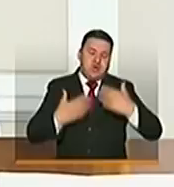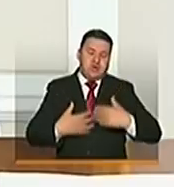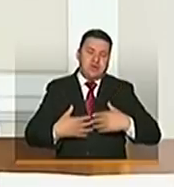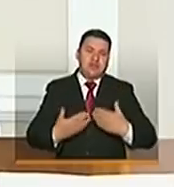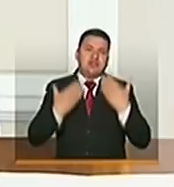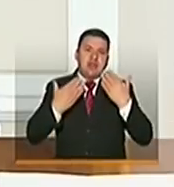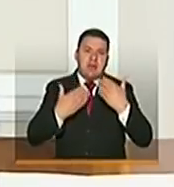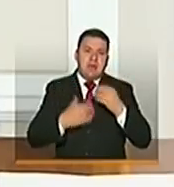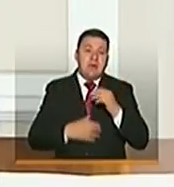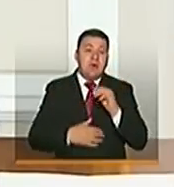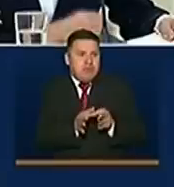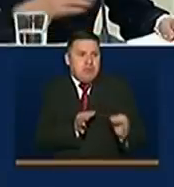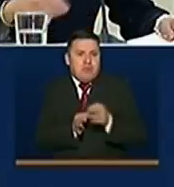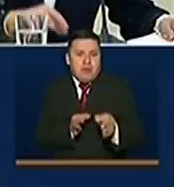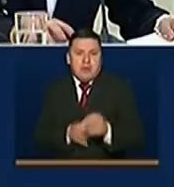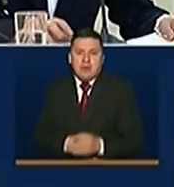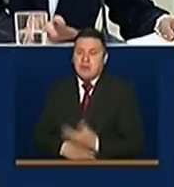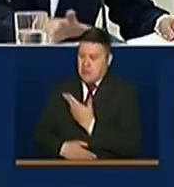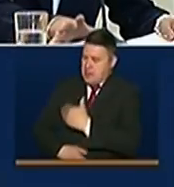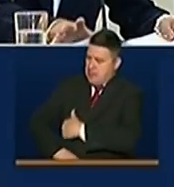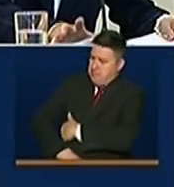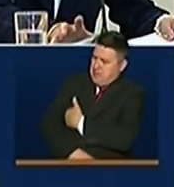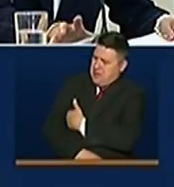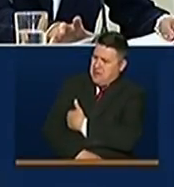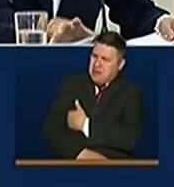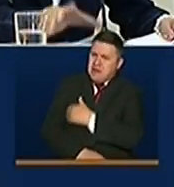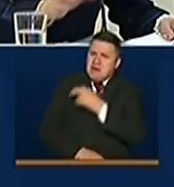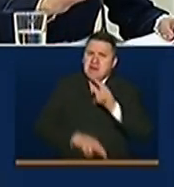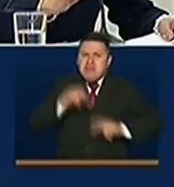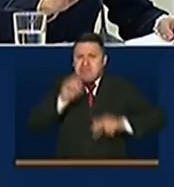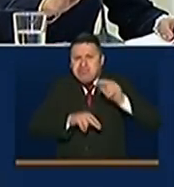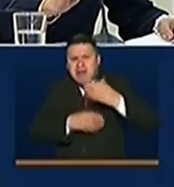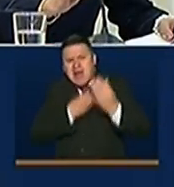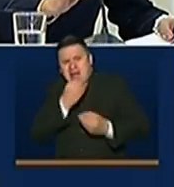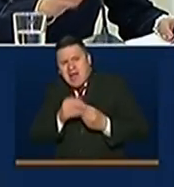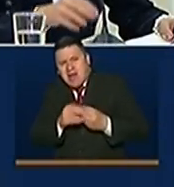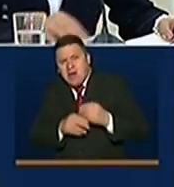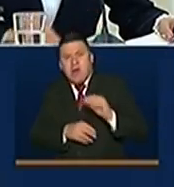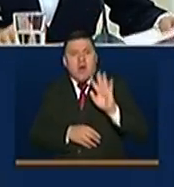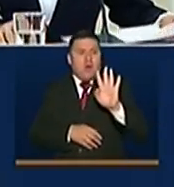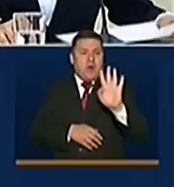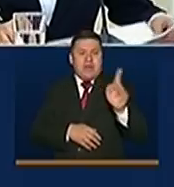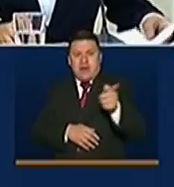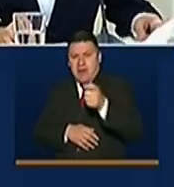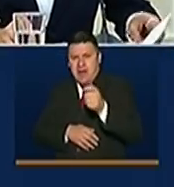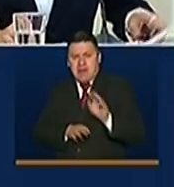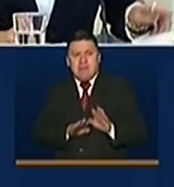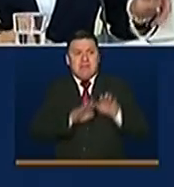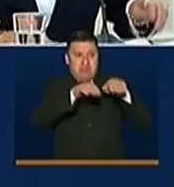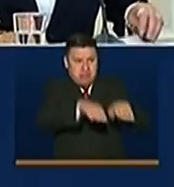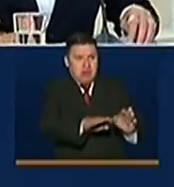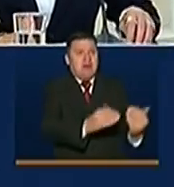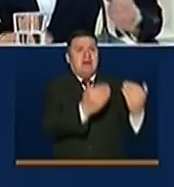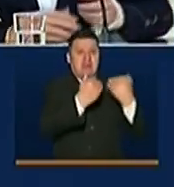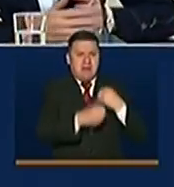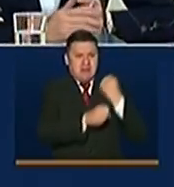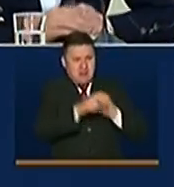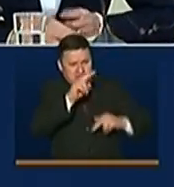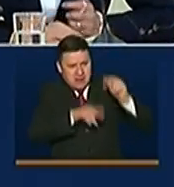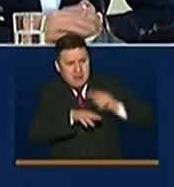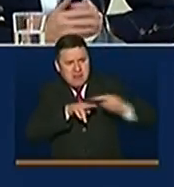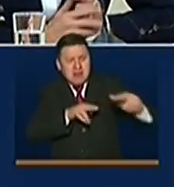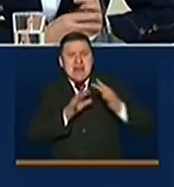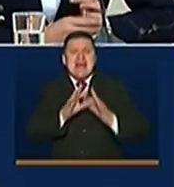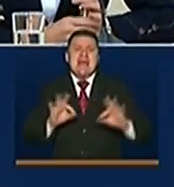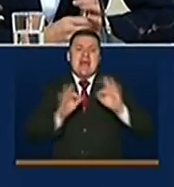pues pensemos que si uno le presta plata a alguien, eso no es un gasto ni es un regalo. De hecho, es una inversión que uno está haciendo porque esa plata se la van a pagar y se la